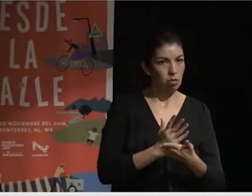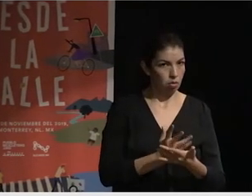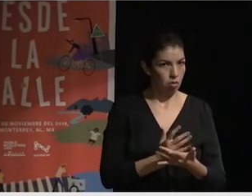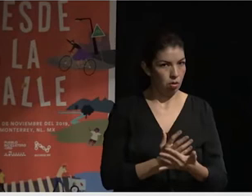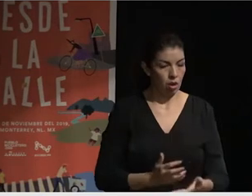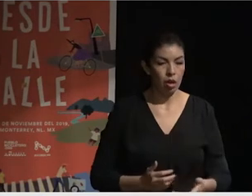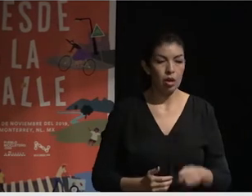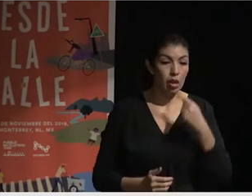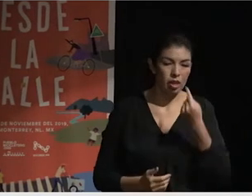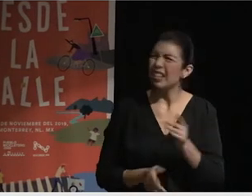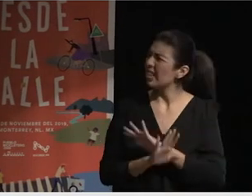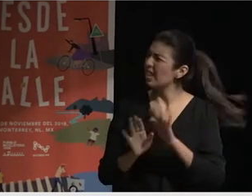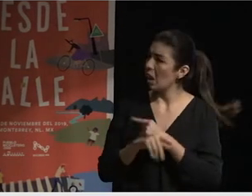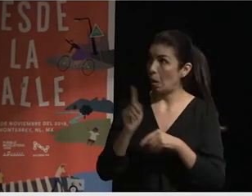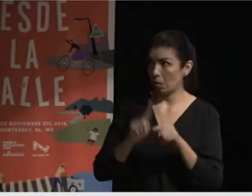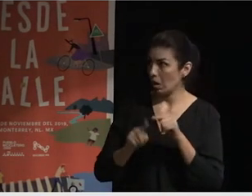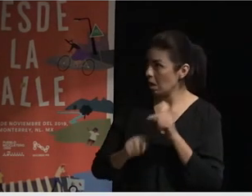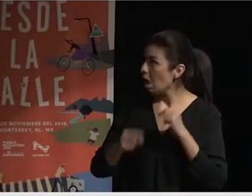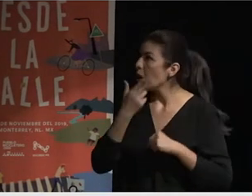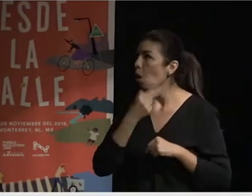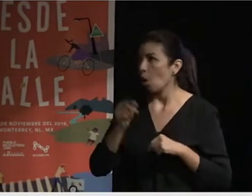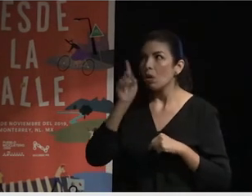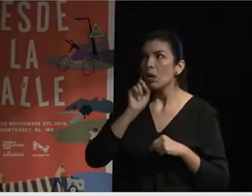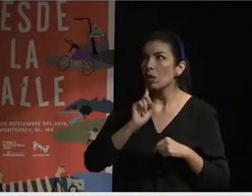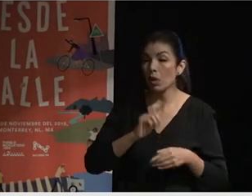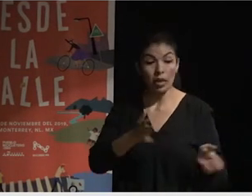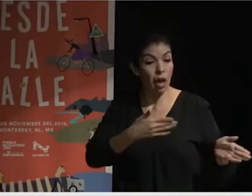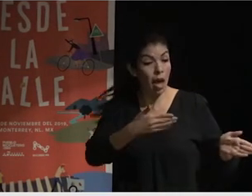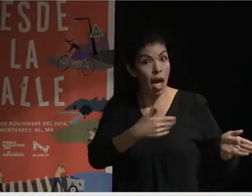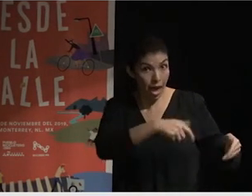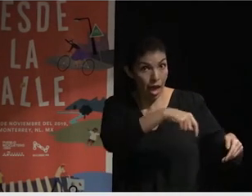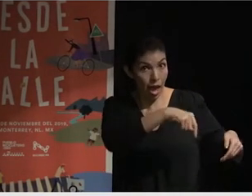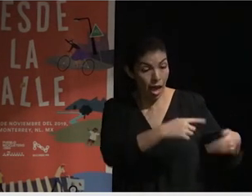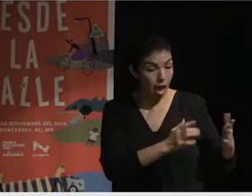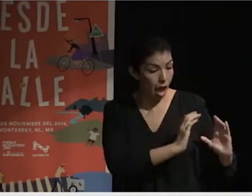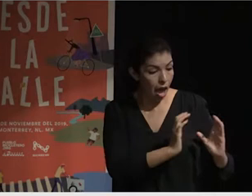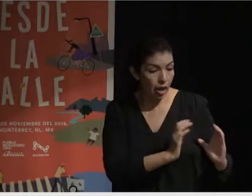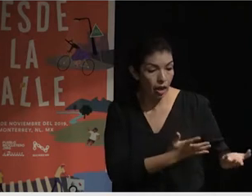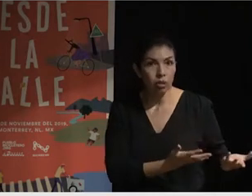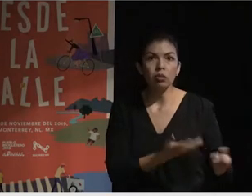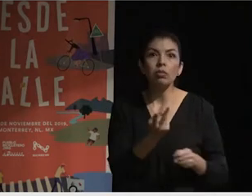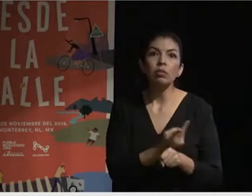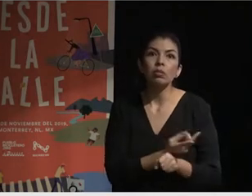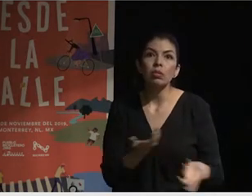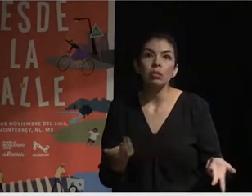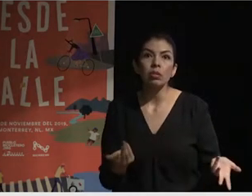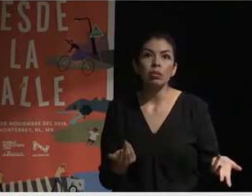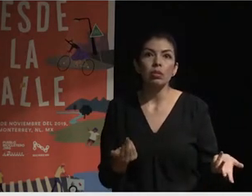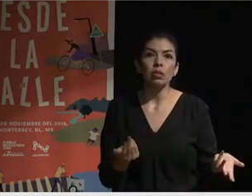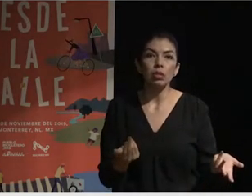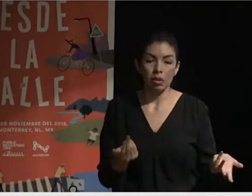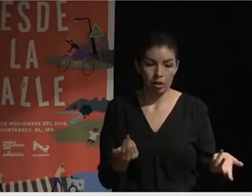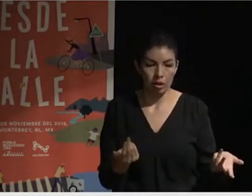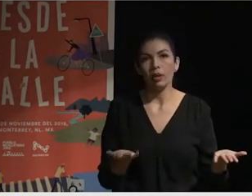la pobreza urbana. ¿Y qué pasó? Bueno, lo que sucedió acá es que la misma gente hace estos procesos de